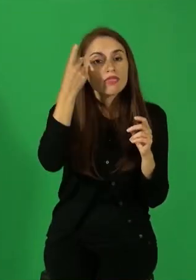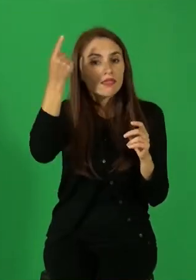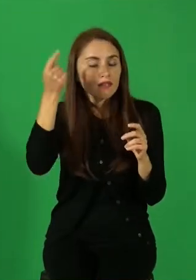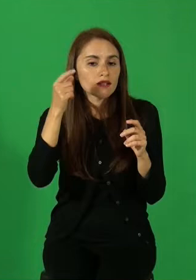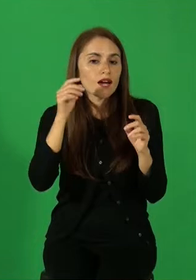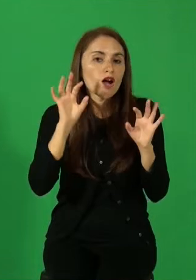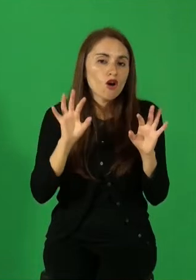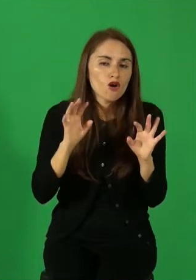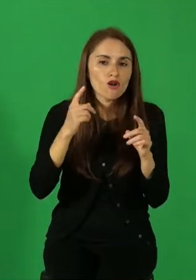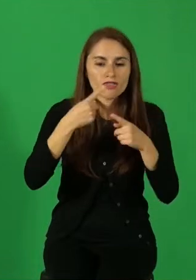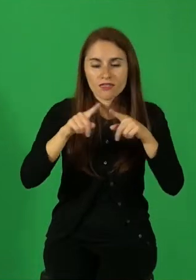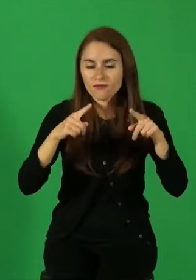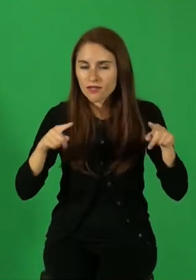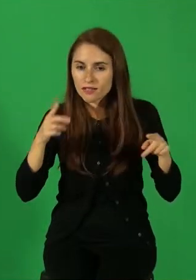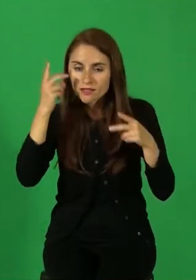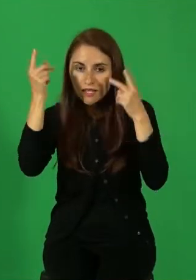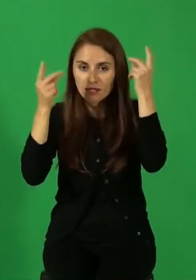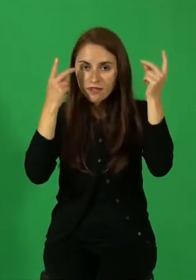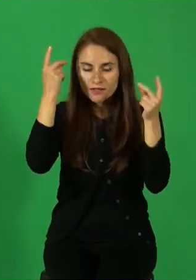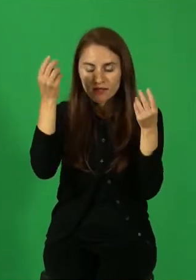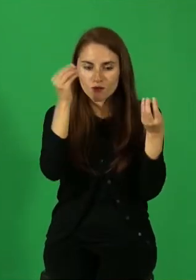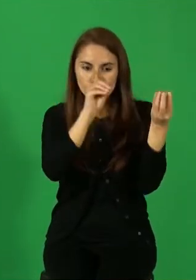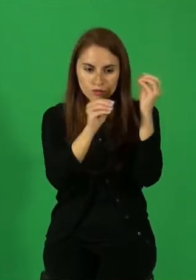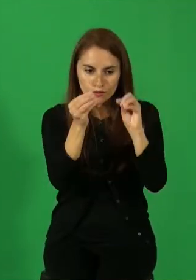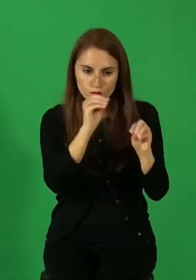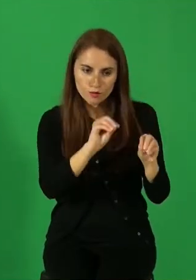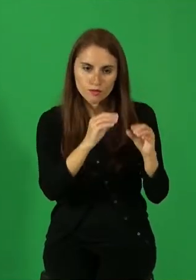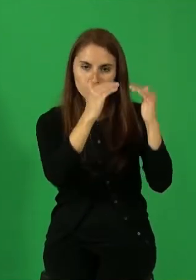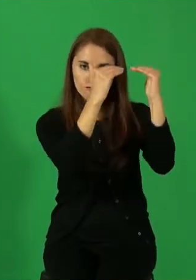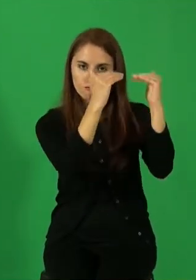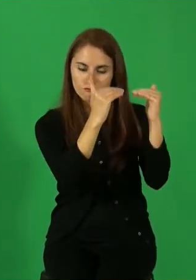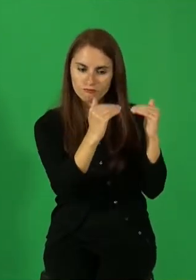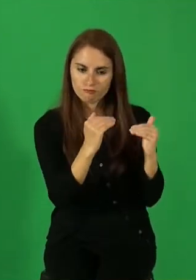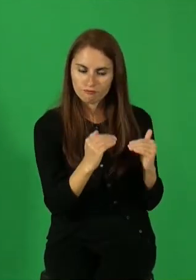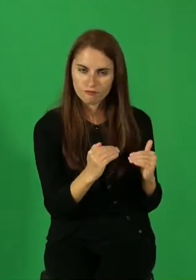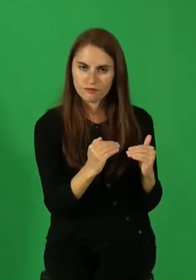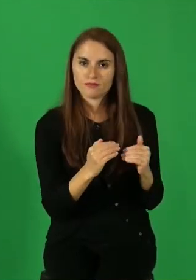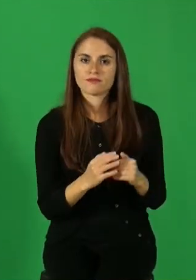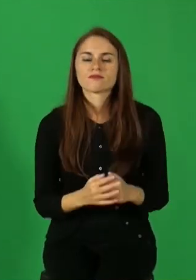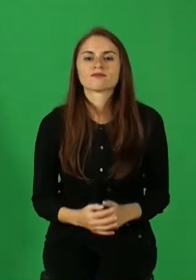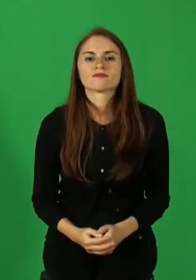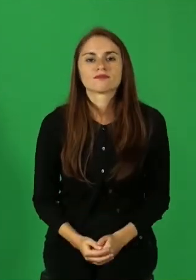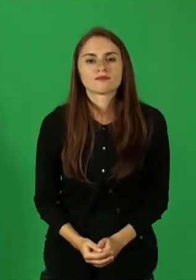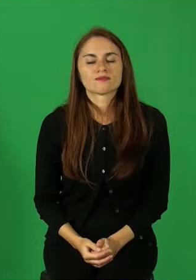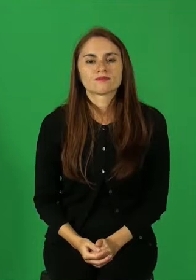ideas. De esa manera se va estructurando dicho discurso.